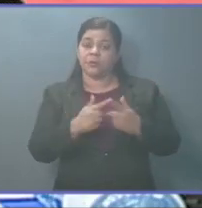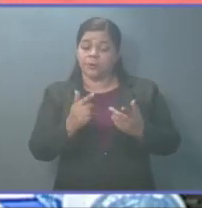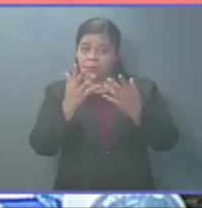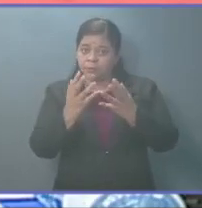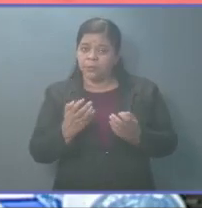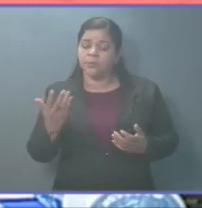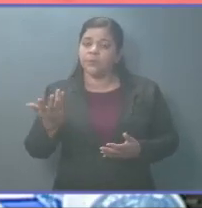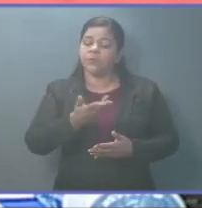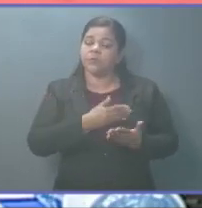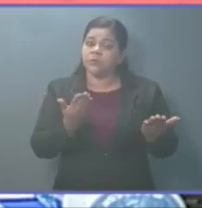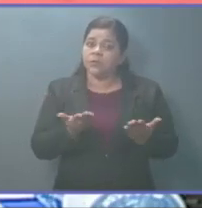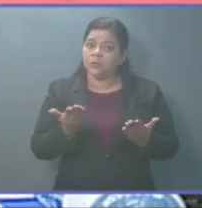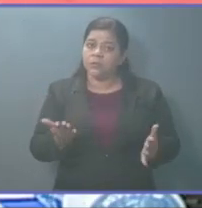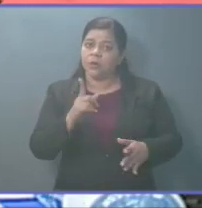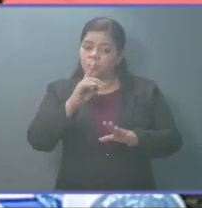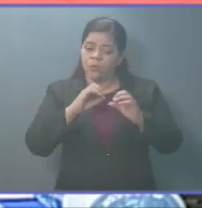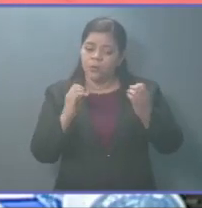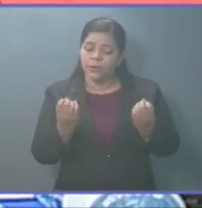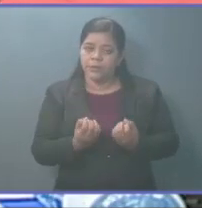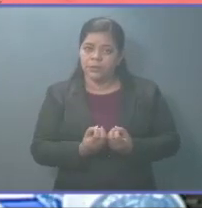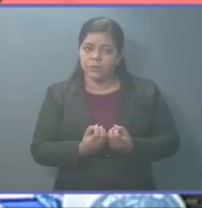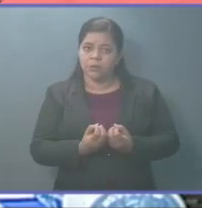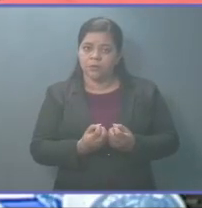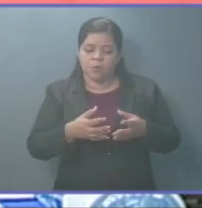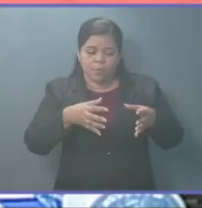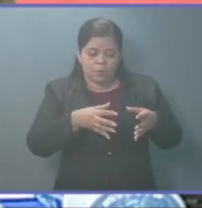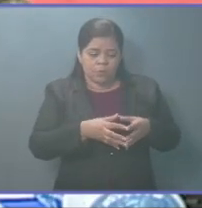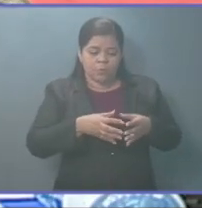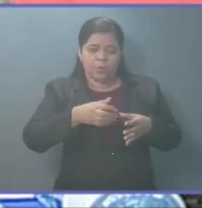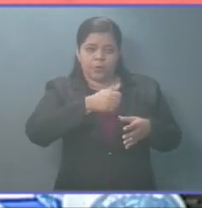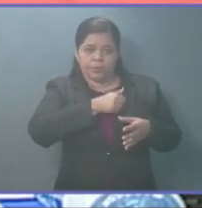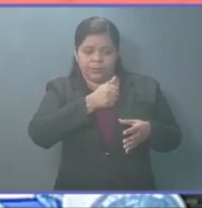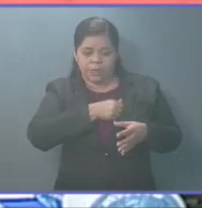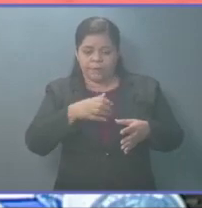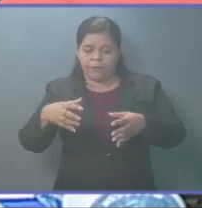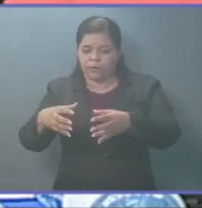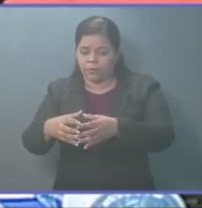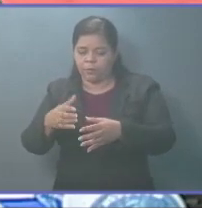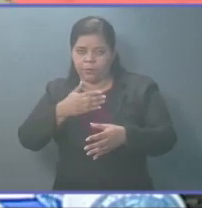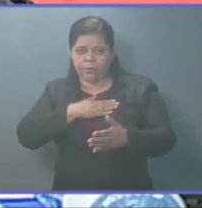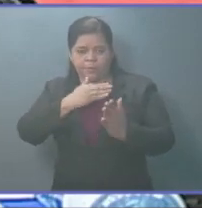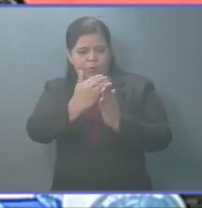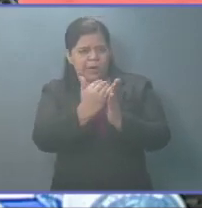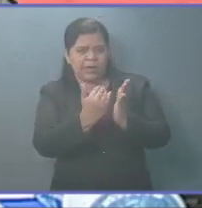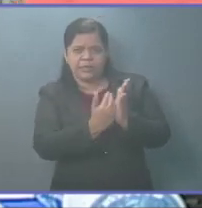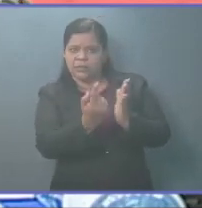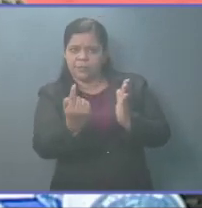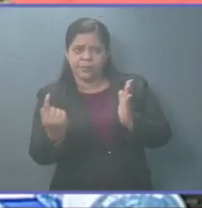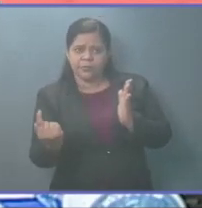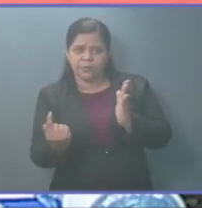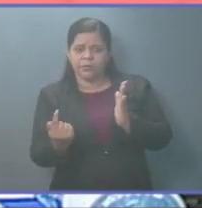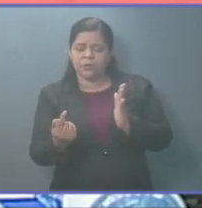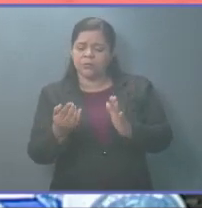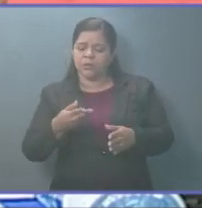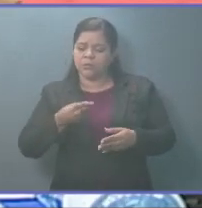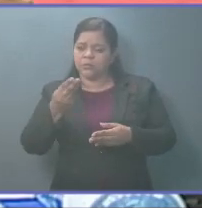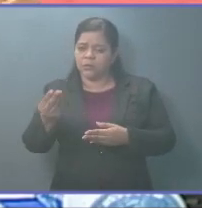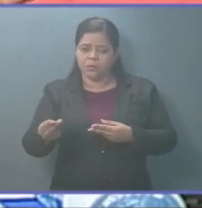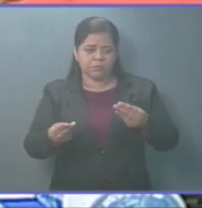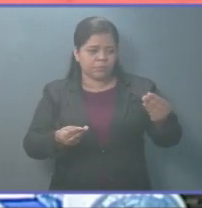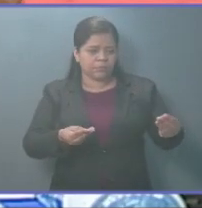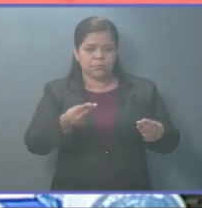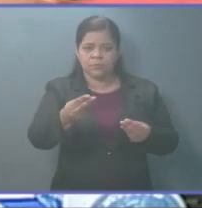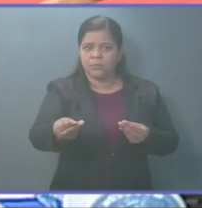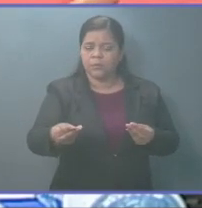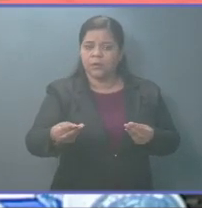que nos organizamos por organización de tareas a través de listas de tropas y se le proporcionan